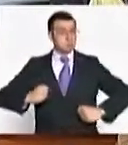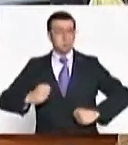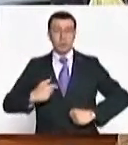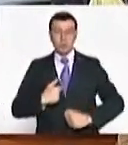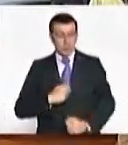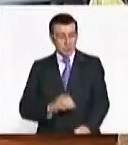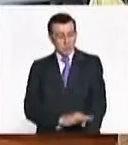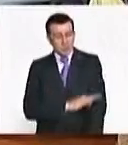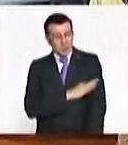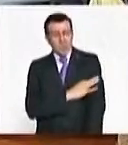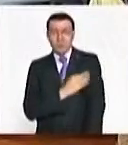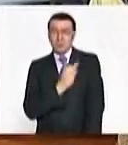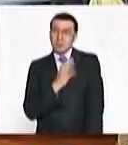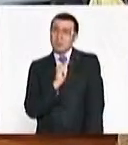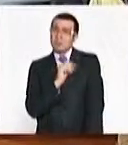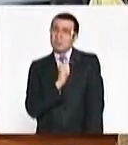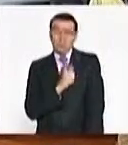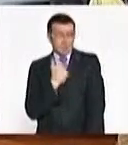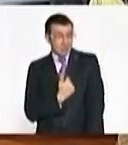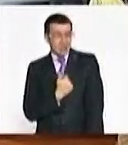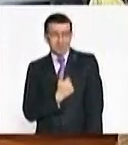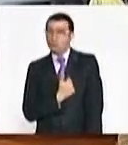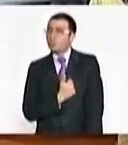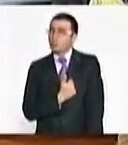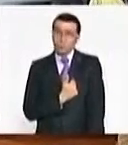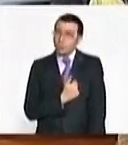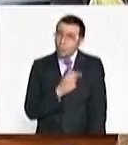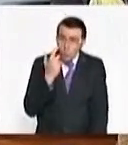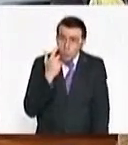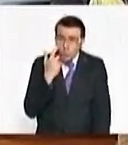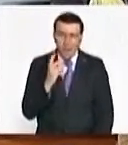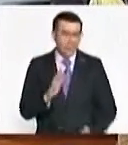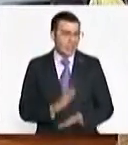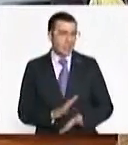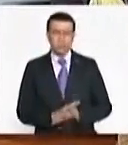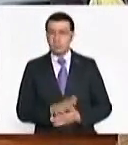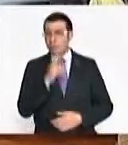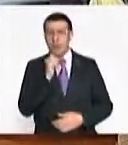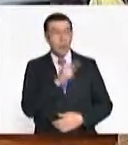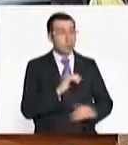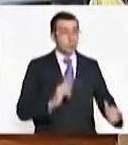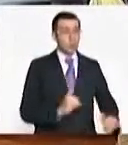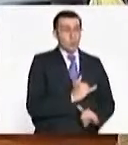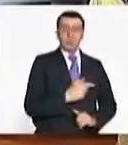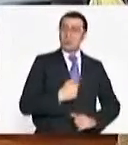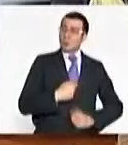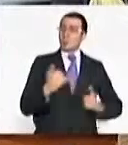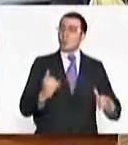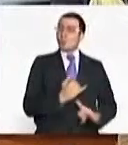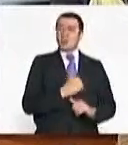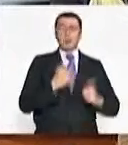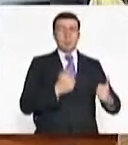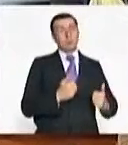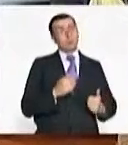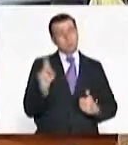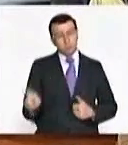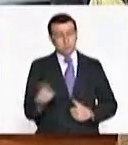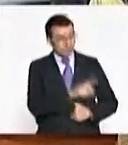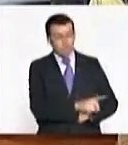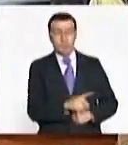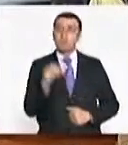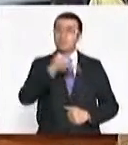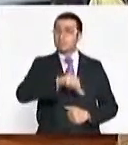exámenes normales, estoy bien, eso no es verdad. Y porque estoy delgado y porque puedo comer de todo y me siento bien, no pasa nada, tampoco. Los dos extremos de los pacientes